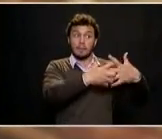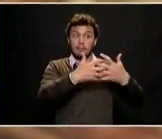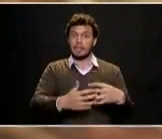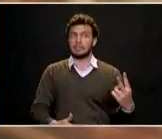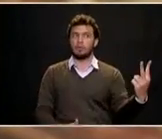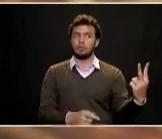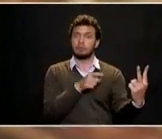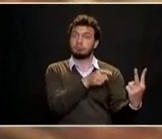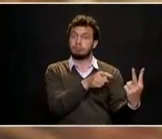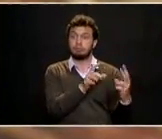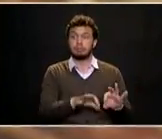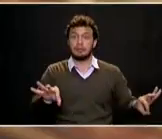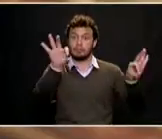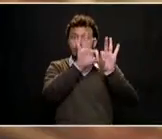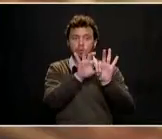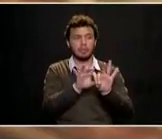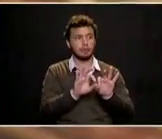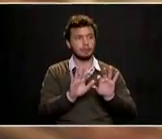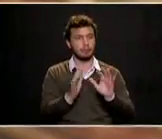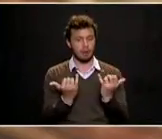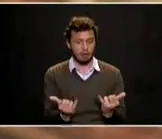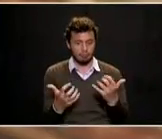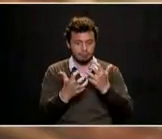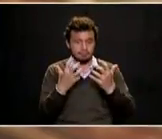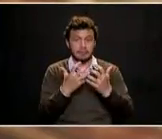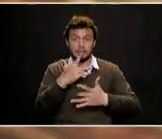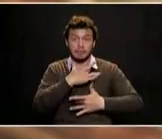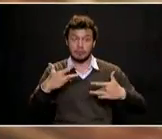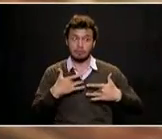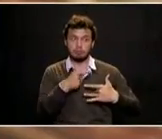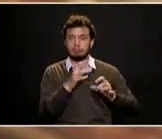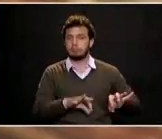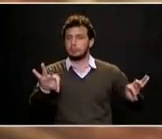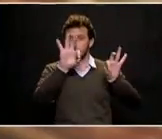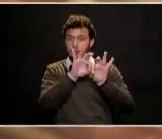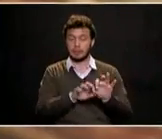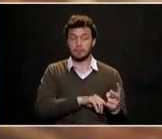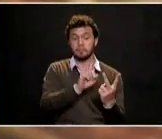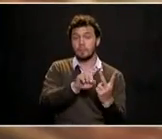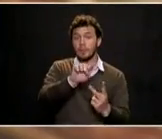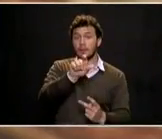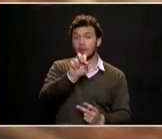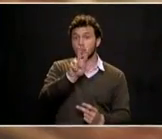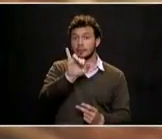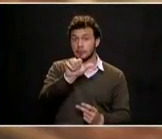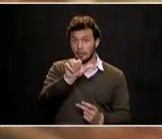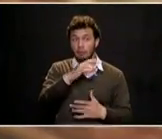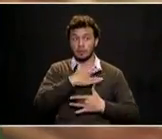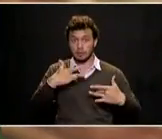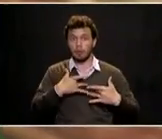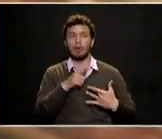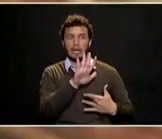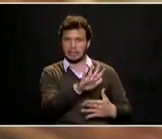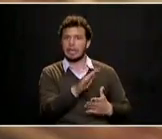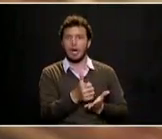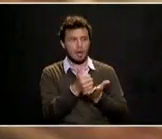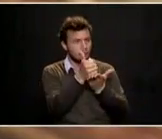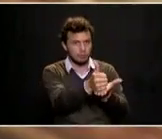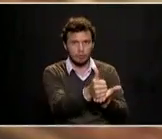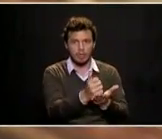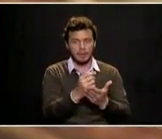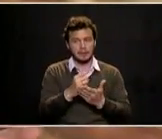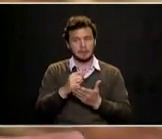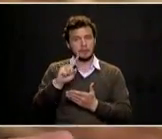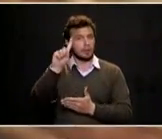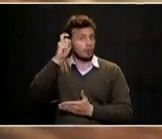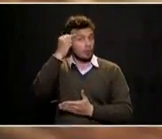el sistema de salud en este momento. A Sabia Salud la vamos a mantener, la vamos a sostener, vamos a trabajar con el Gobierno Nacional